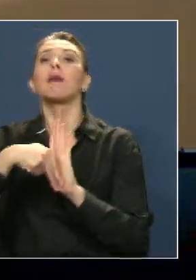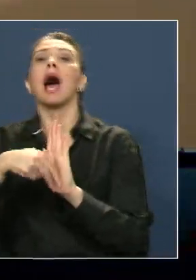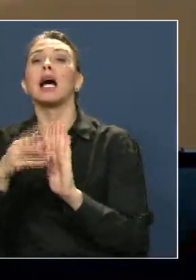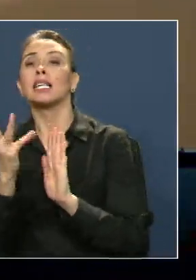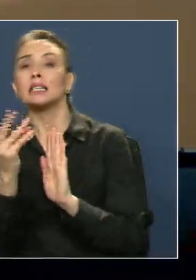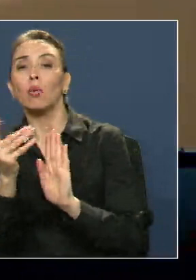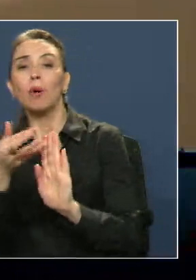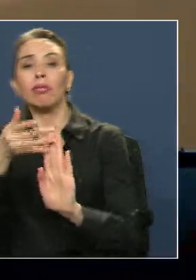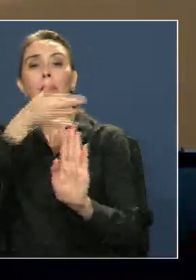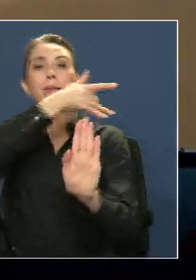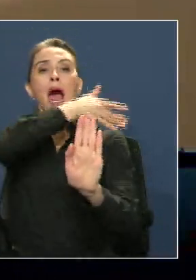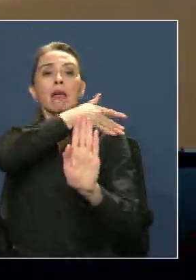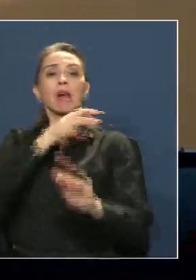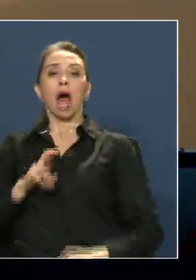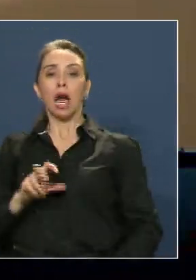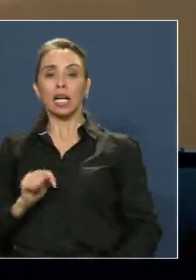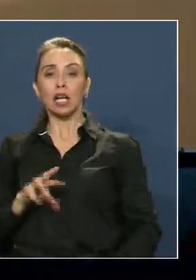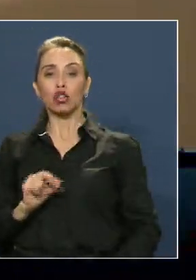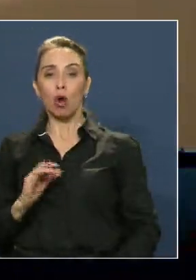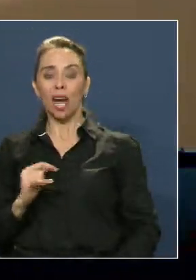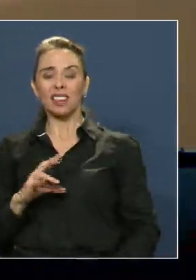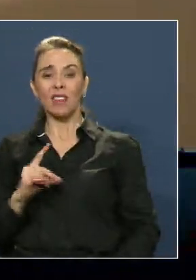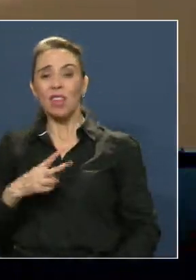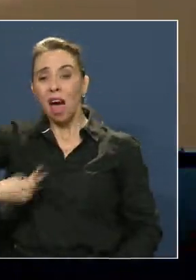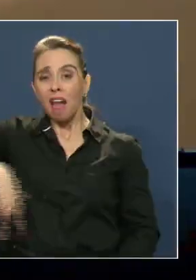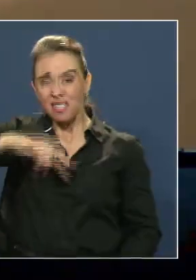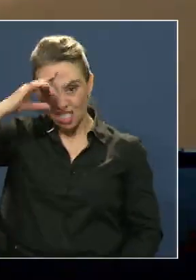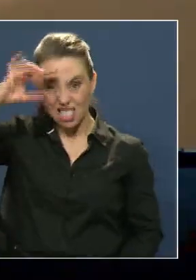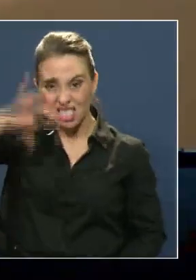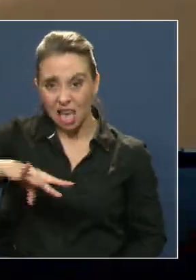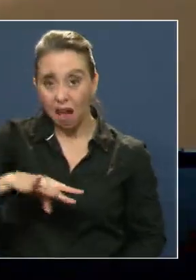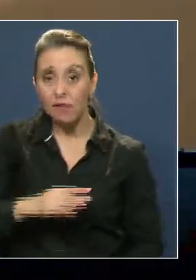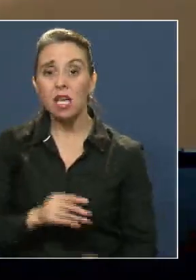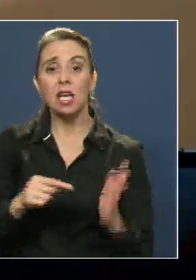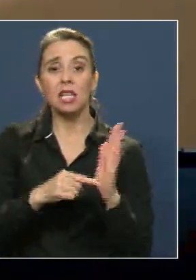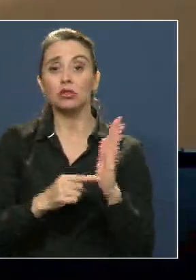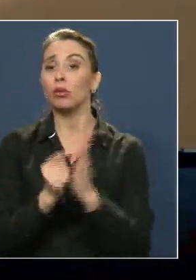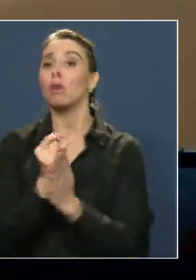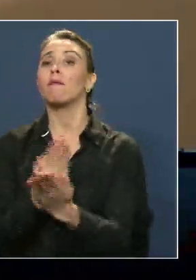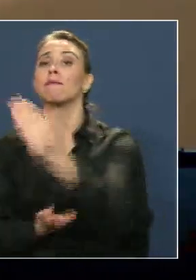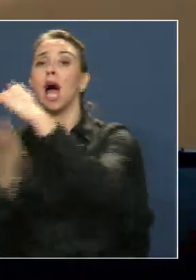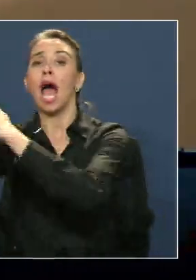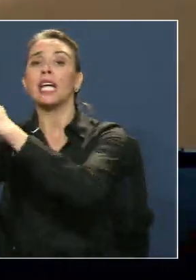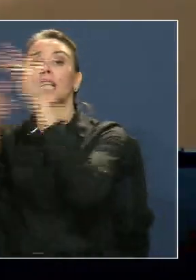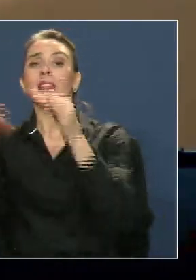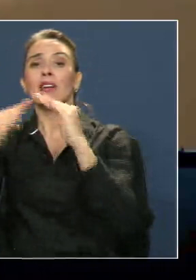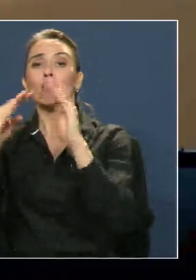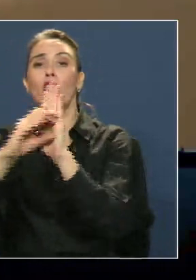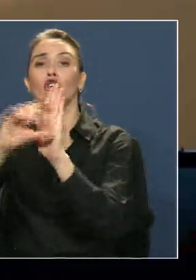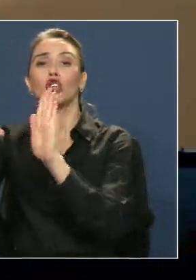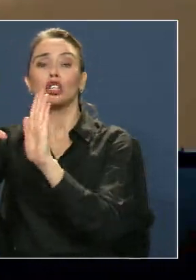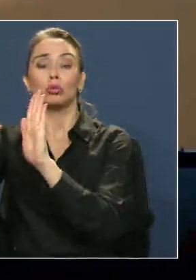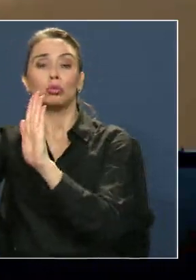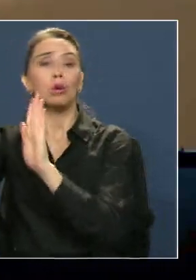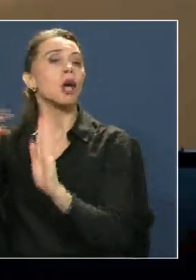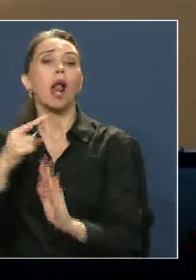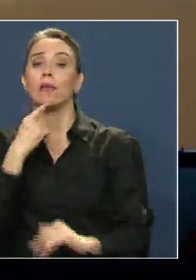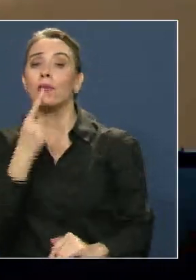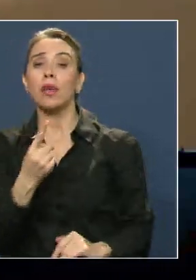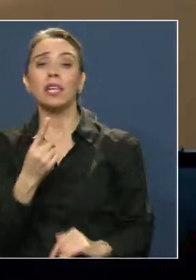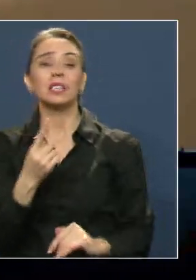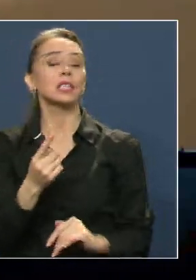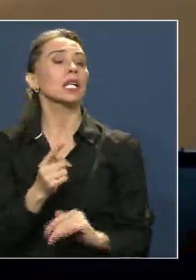sabemos que el Tribunal Constitucional lo va a declarar inconstitucional, porque si no, simplemente no estaría cumpliendo su propia